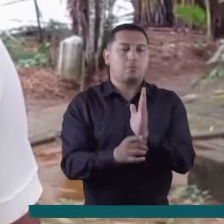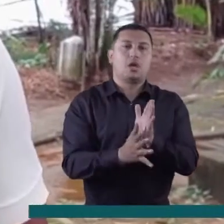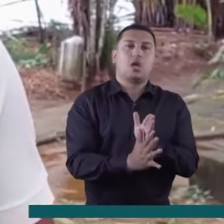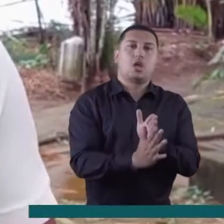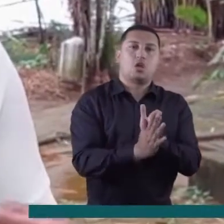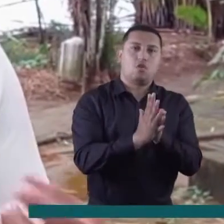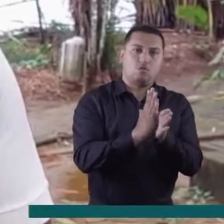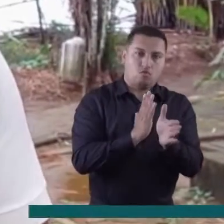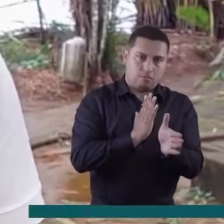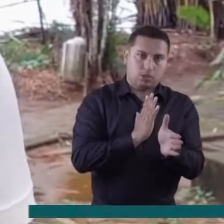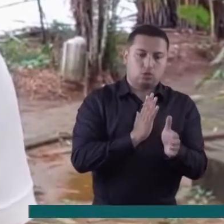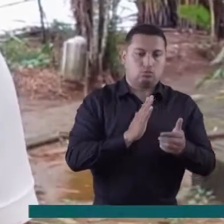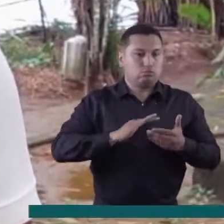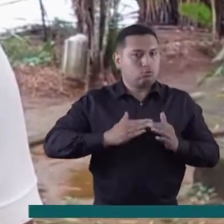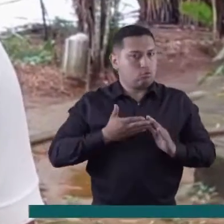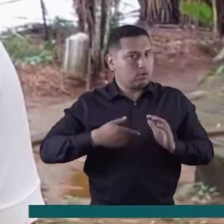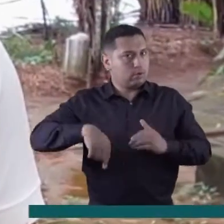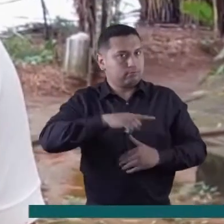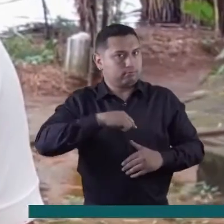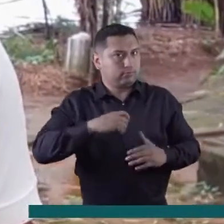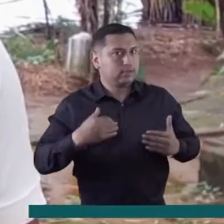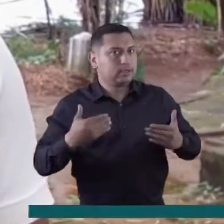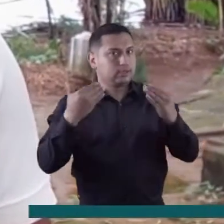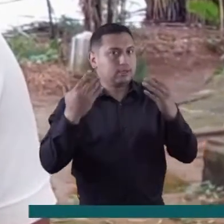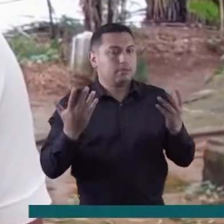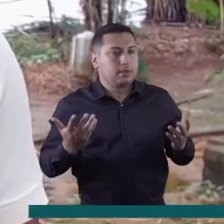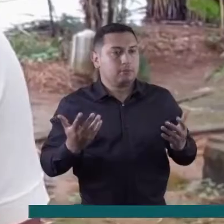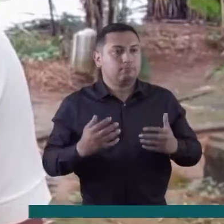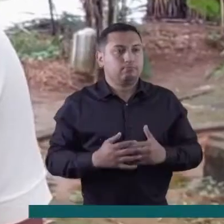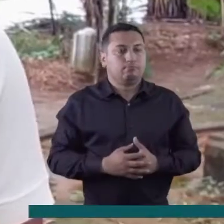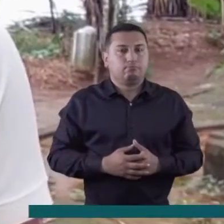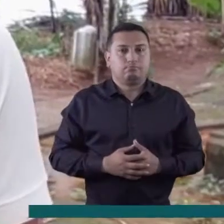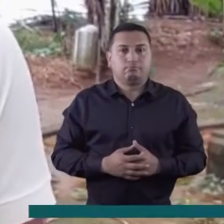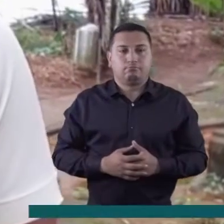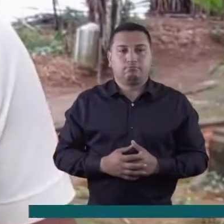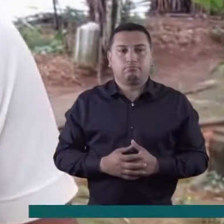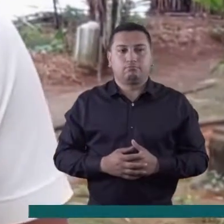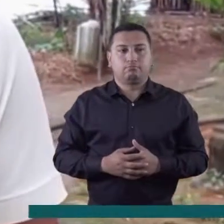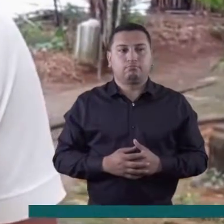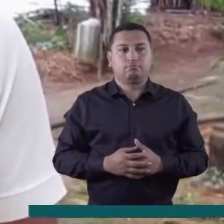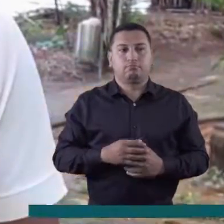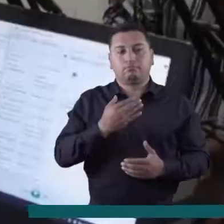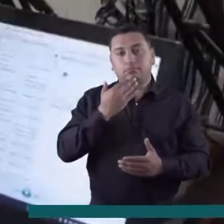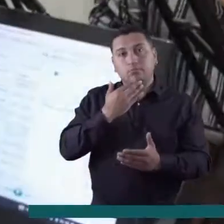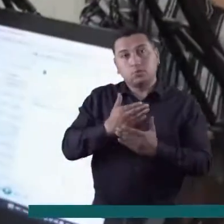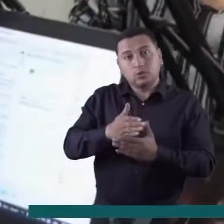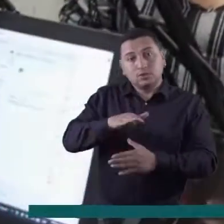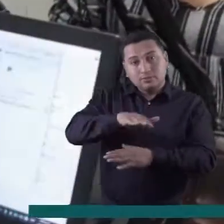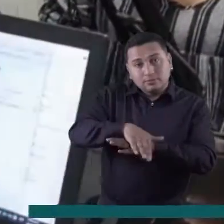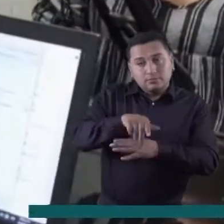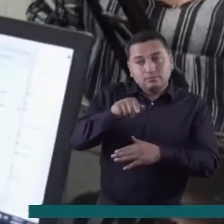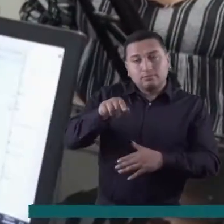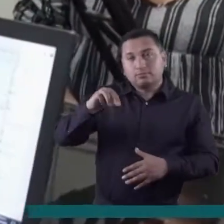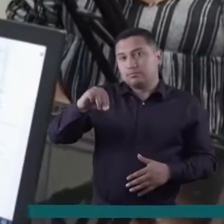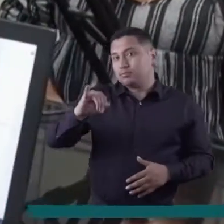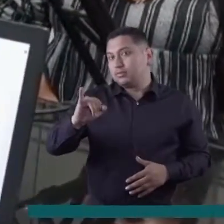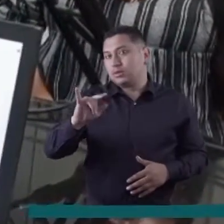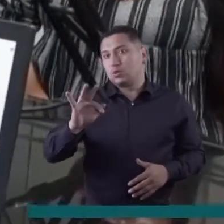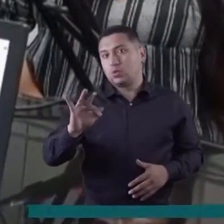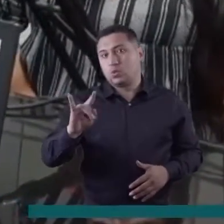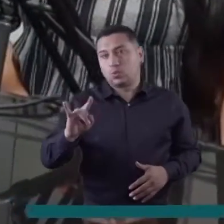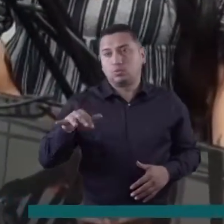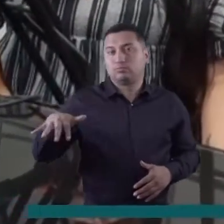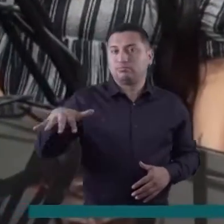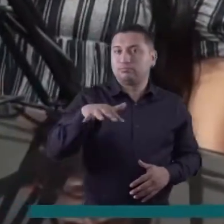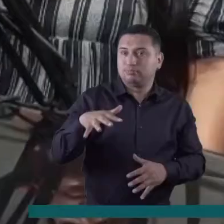como es la que lleva información para la comunidad, que útil y útil. Buenas tardes, Mitú,